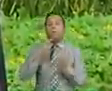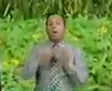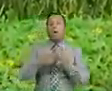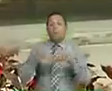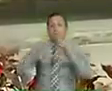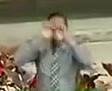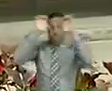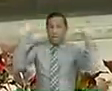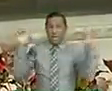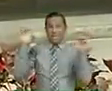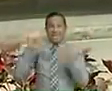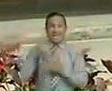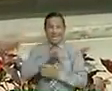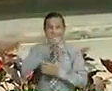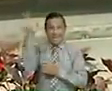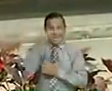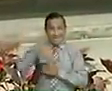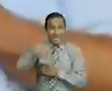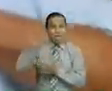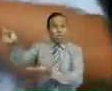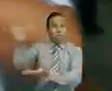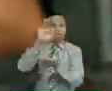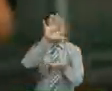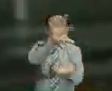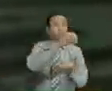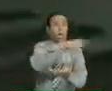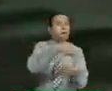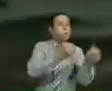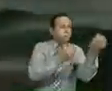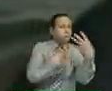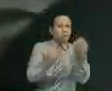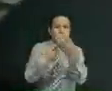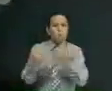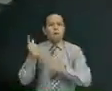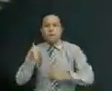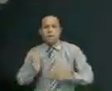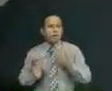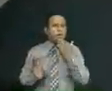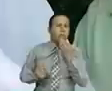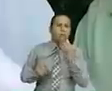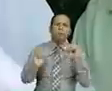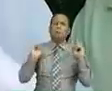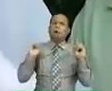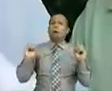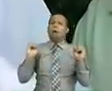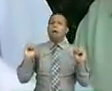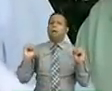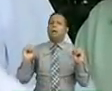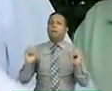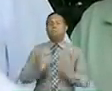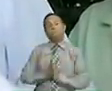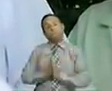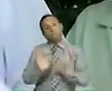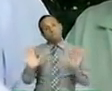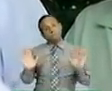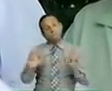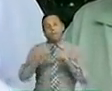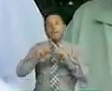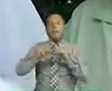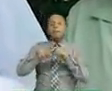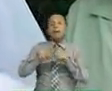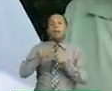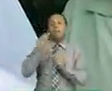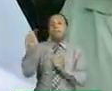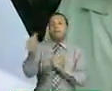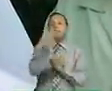aéreas. Así lo manifestó el presidente de la Fundación Aeroportuaria de Guayaquil, Nicolás Romero. Todo va a depender de las compañías a medida que las compañías